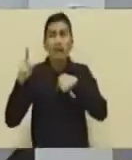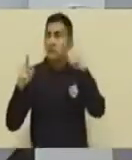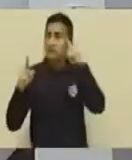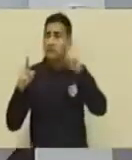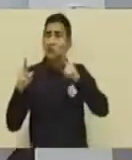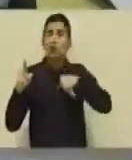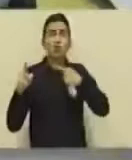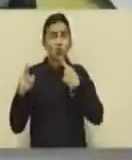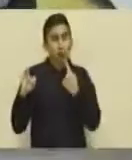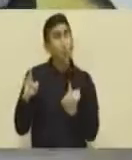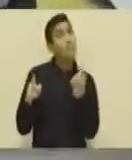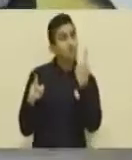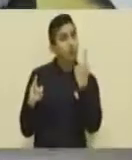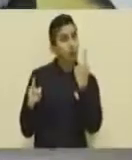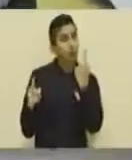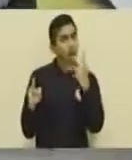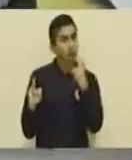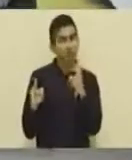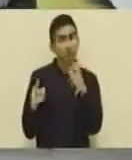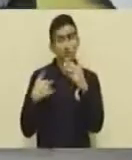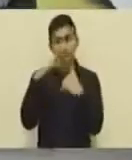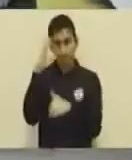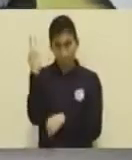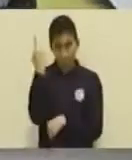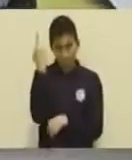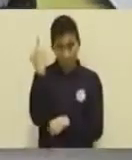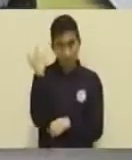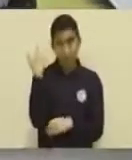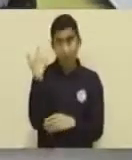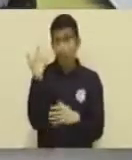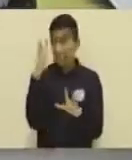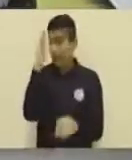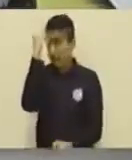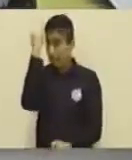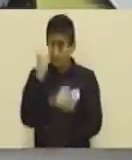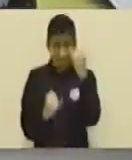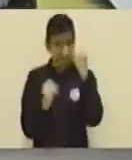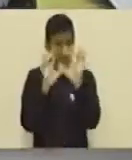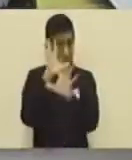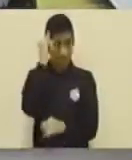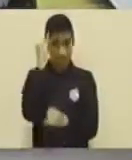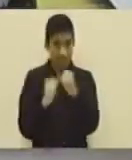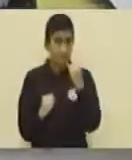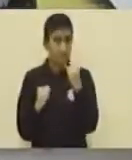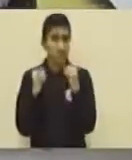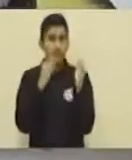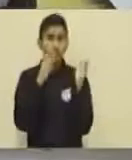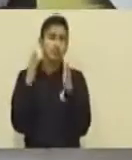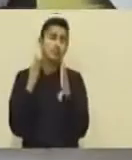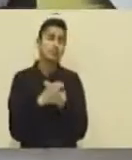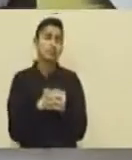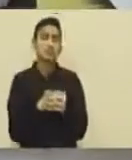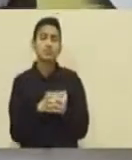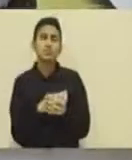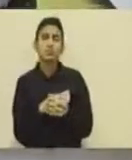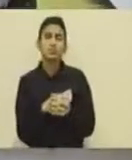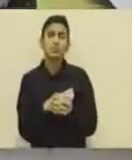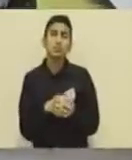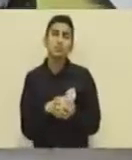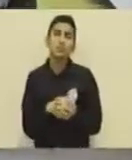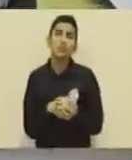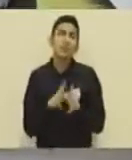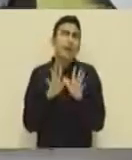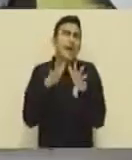estamos nosotros mismos. Totalmente, licenciada. Ya para ir cerrando este segmento y finalizando con el tema,